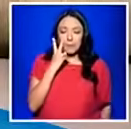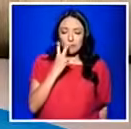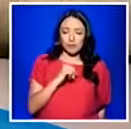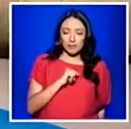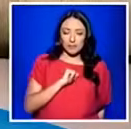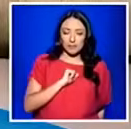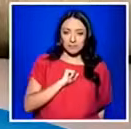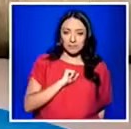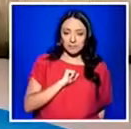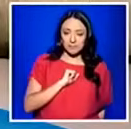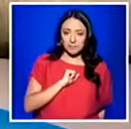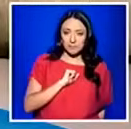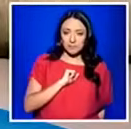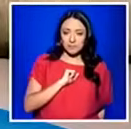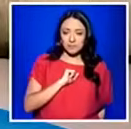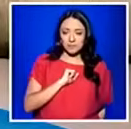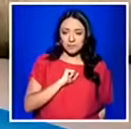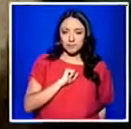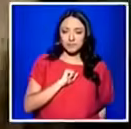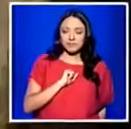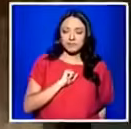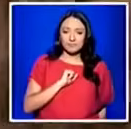siguiente reportaje que preparó el gato.